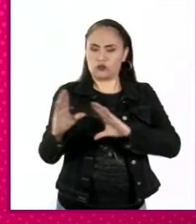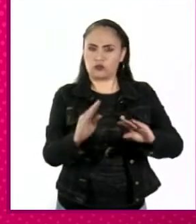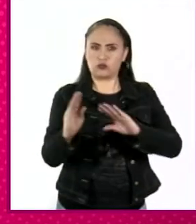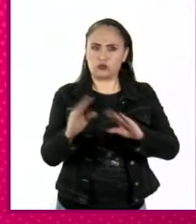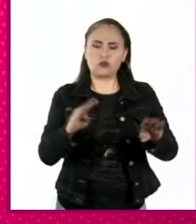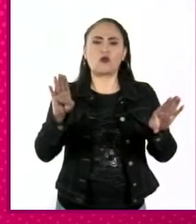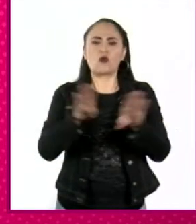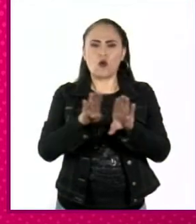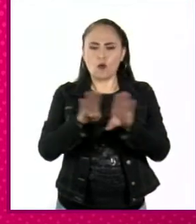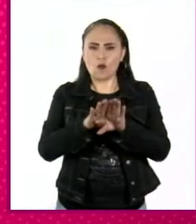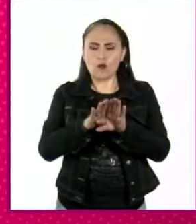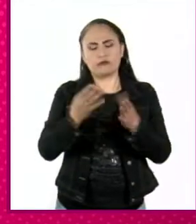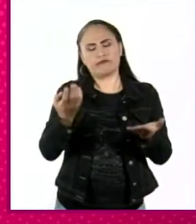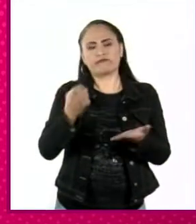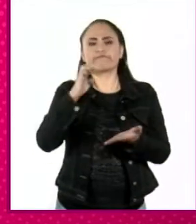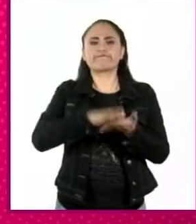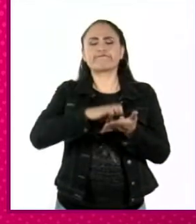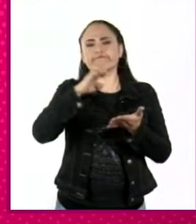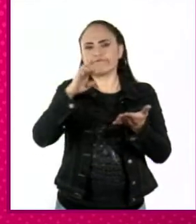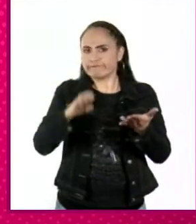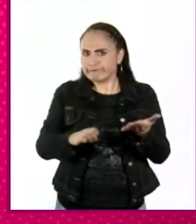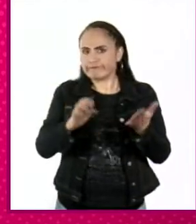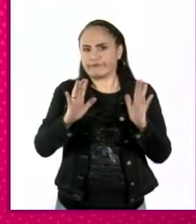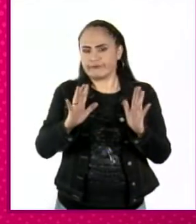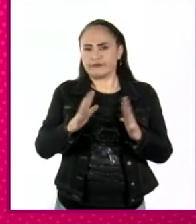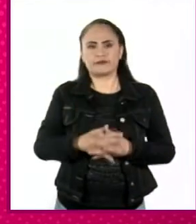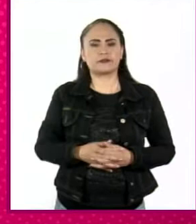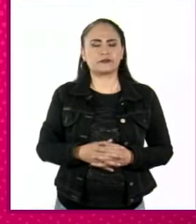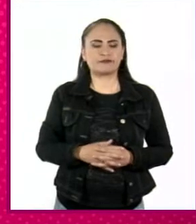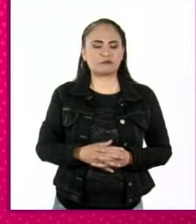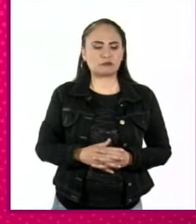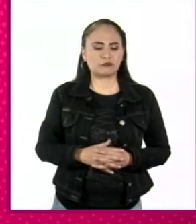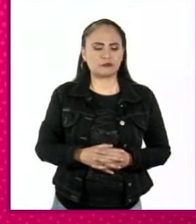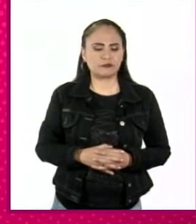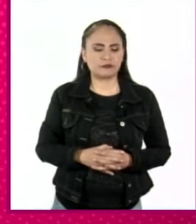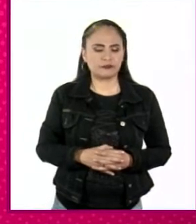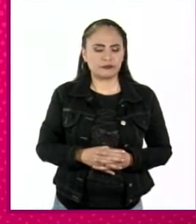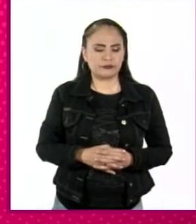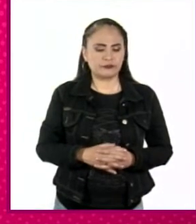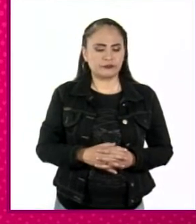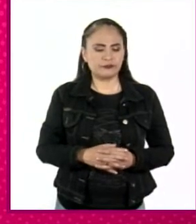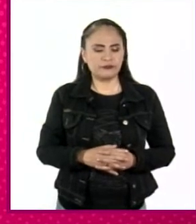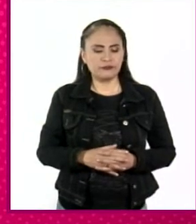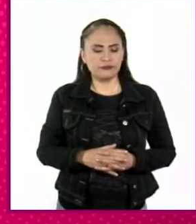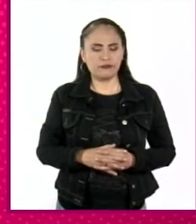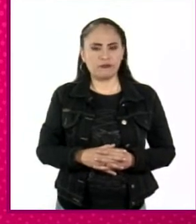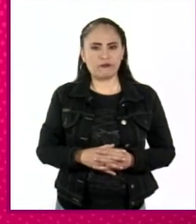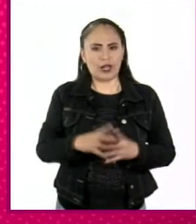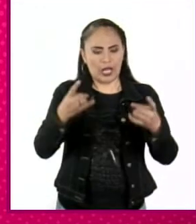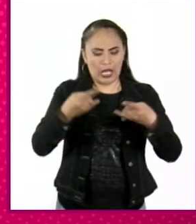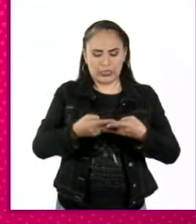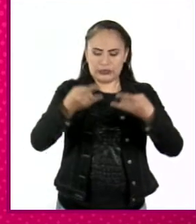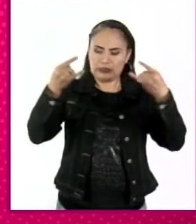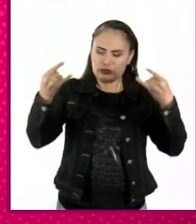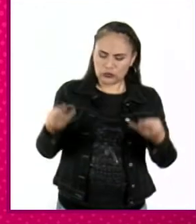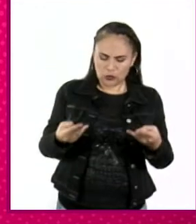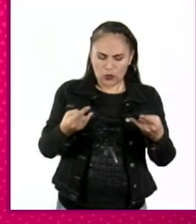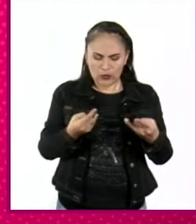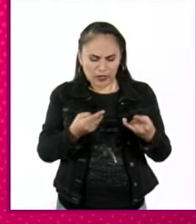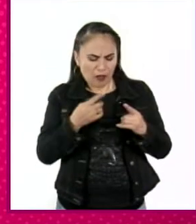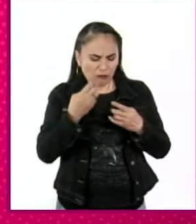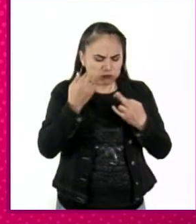ejemplo, en general siempre nos han enseñado a ver el análisis histórico